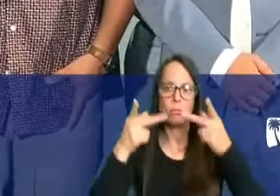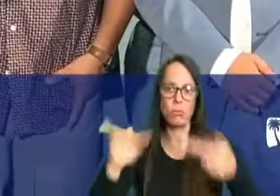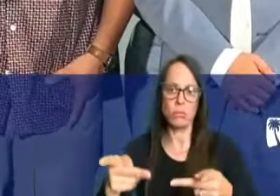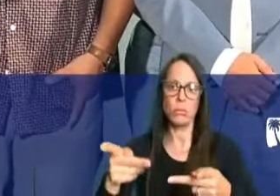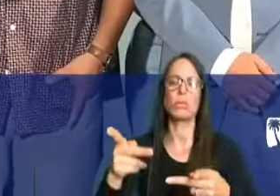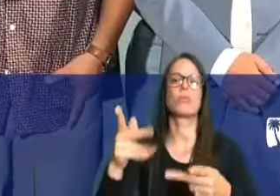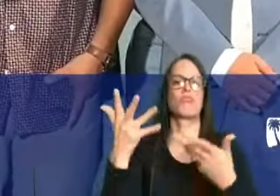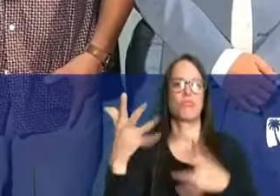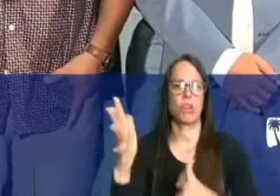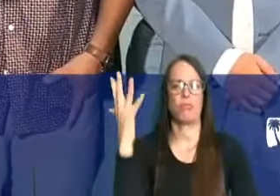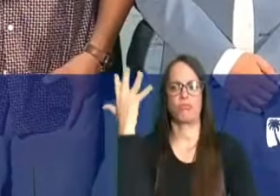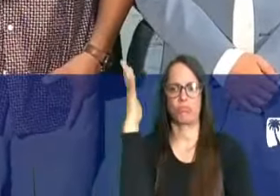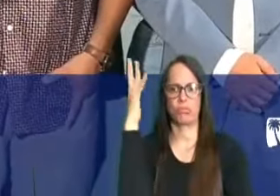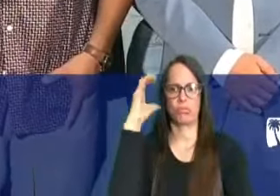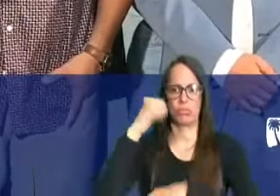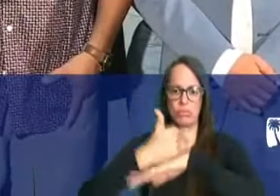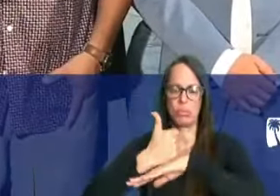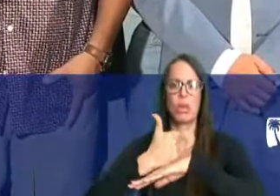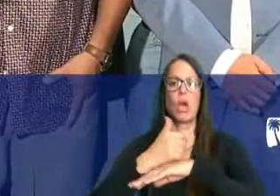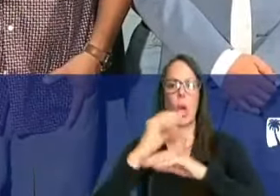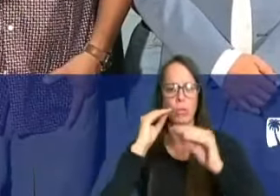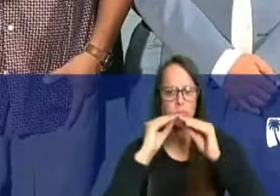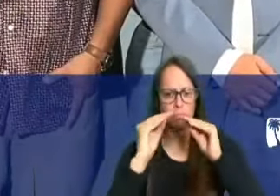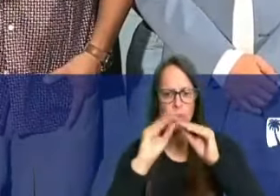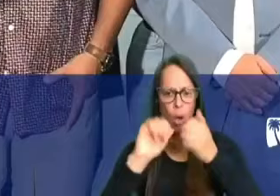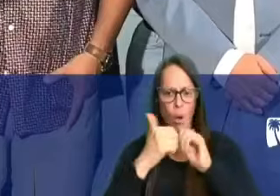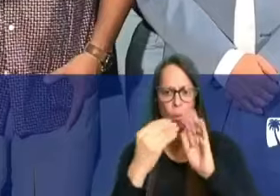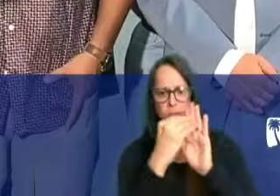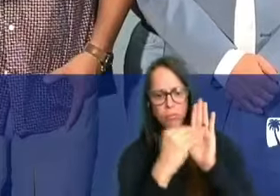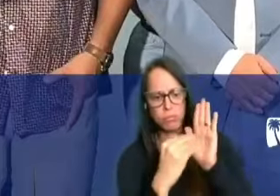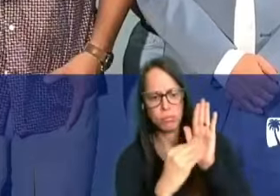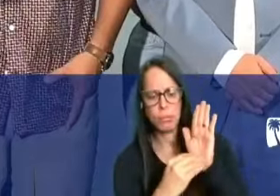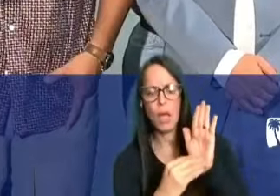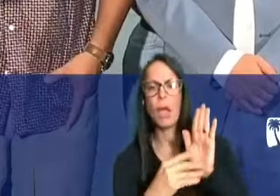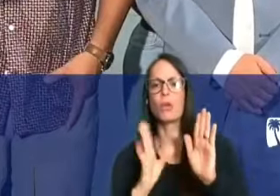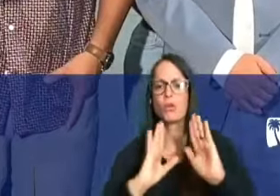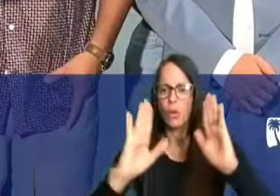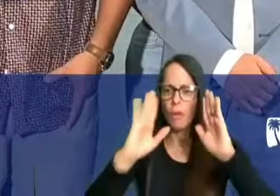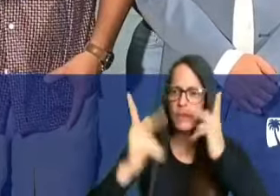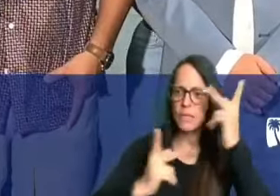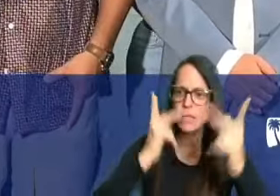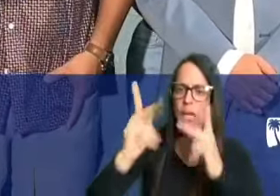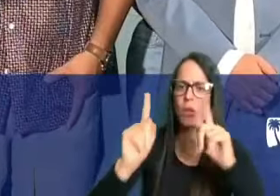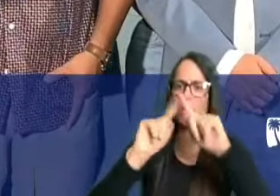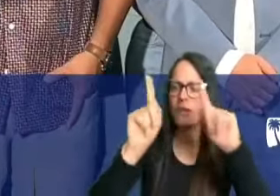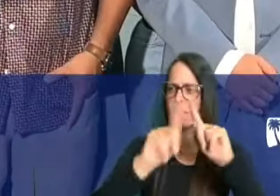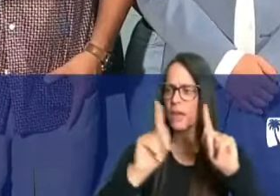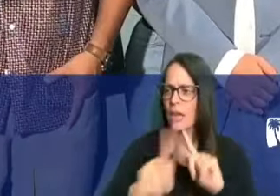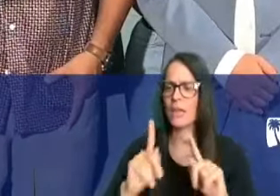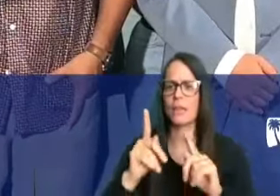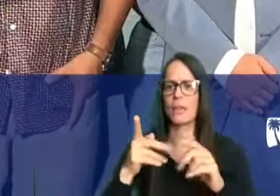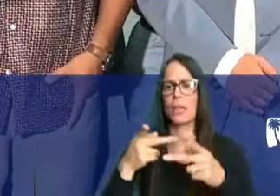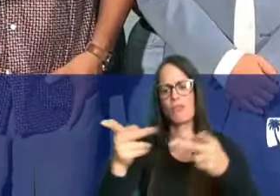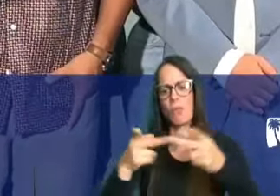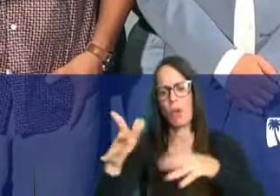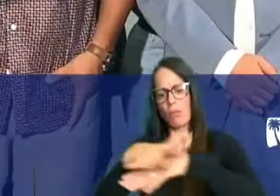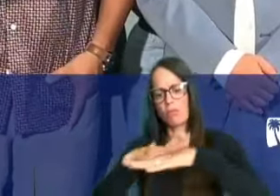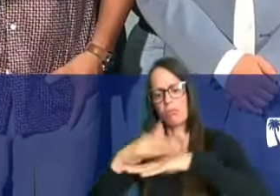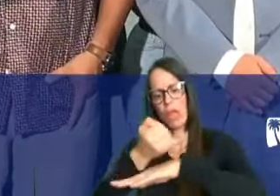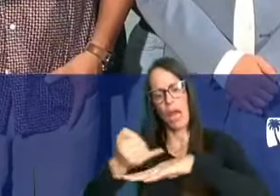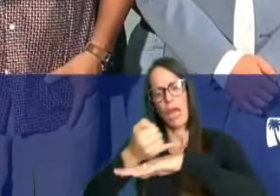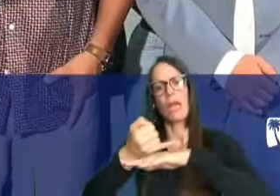confeccionó recorriendo toda la isla recibiendo aportaciones de datos y de sugerencias de Más allá de